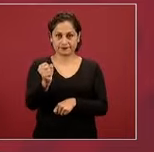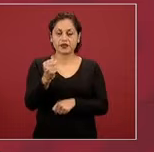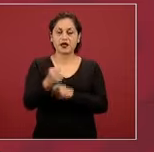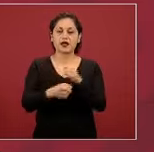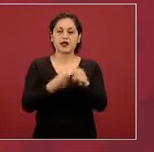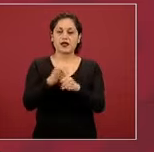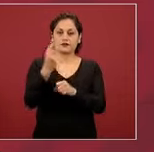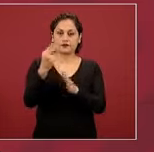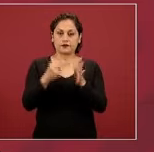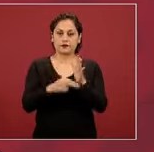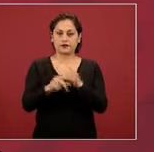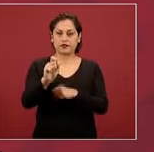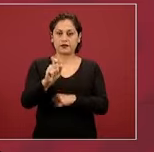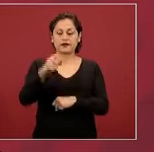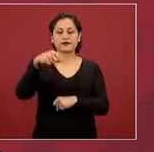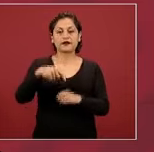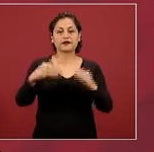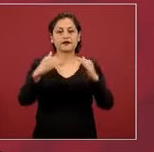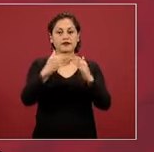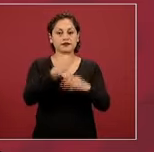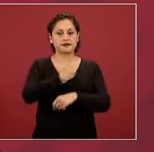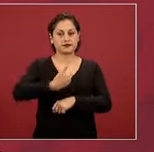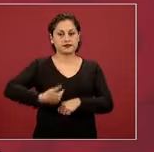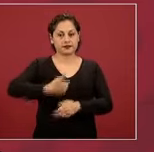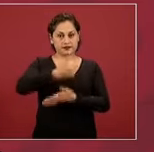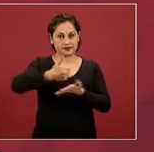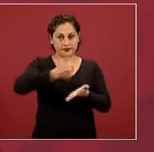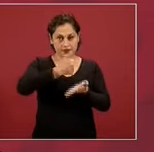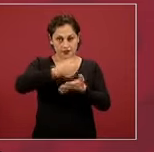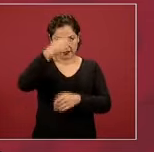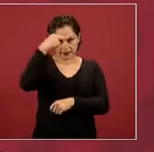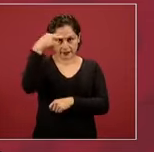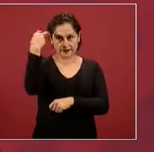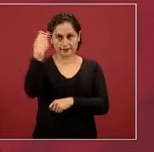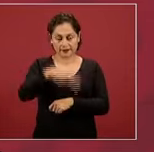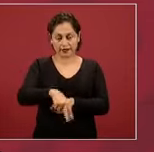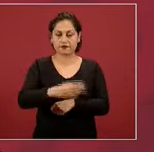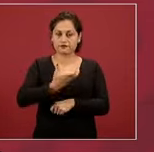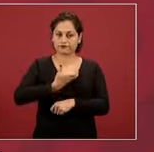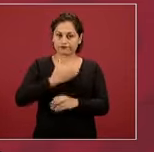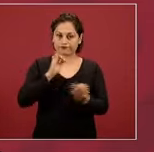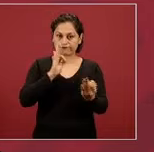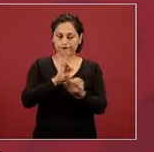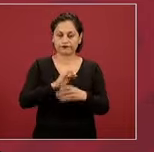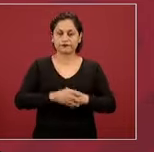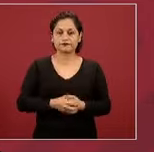2020. Estamos en el Palacio Nacional de México, en la Ciudad de México, conversando aquí con nuestros colegas,